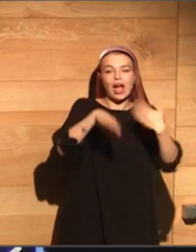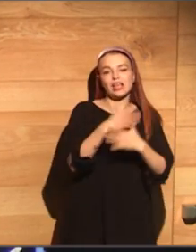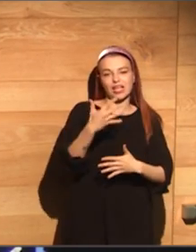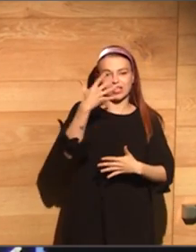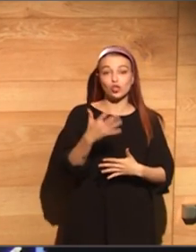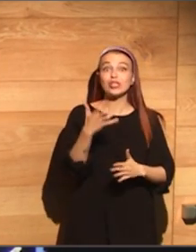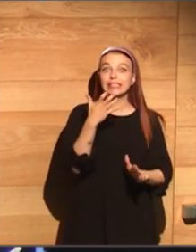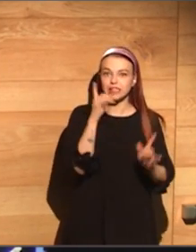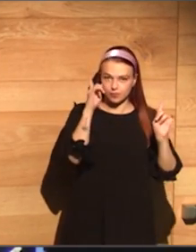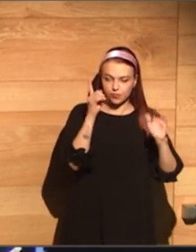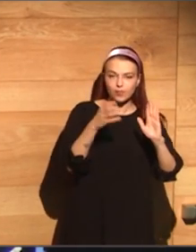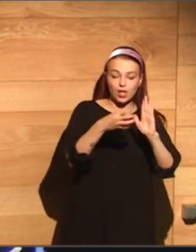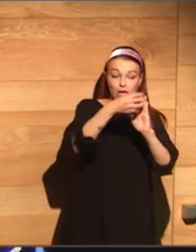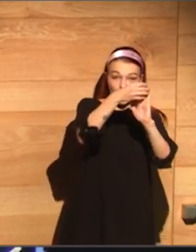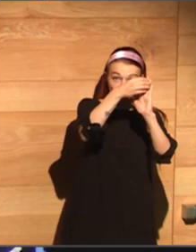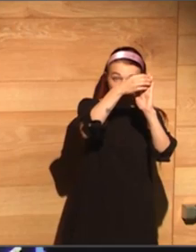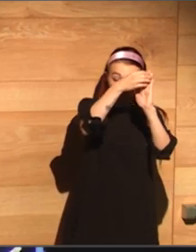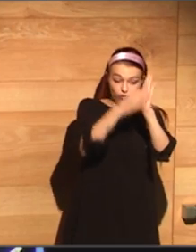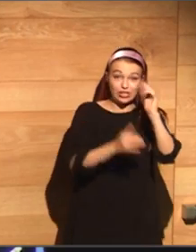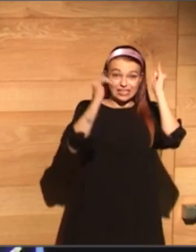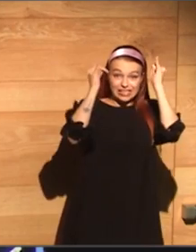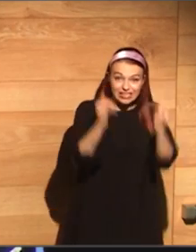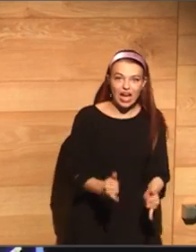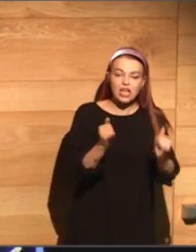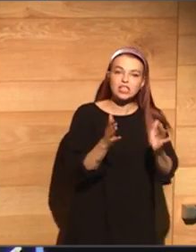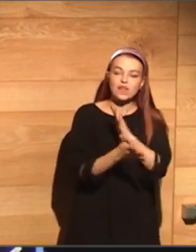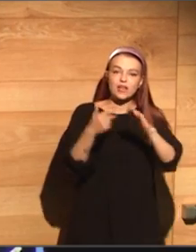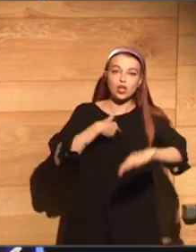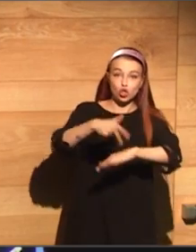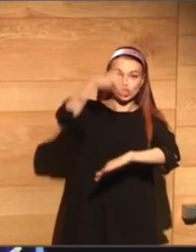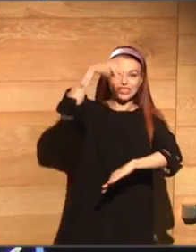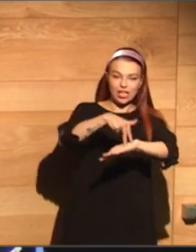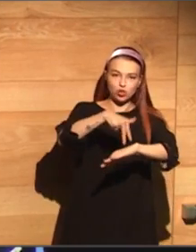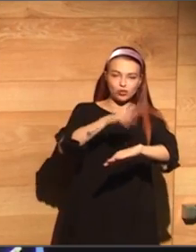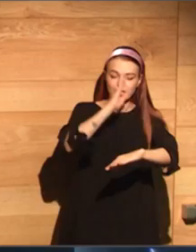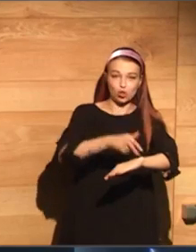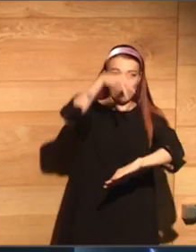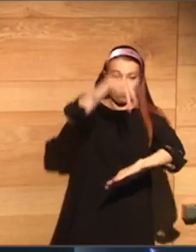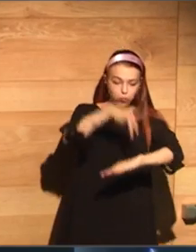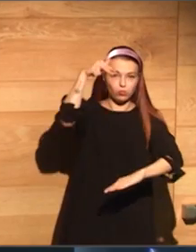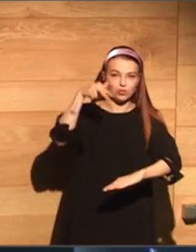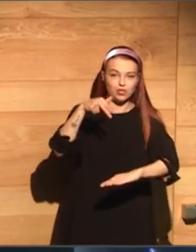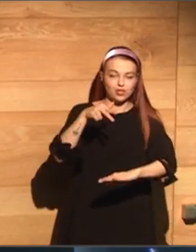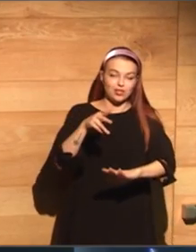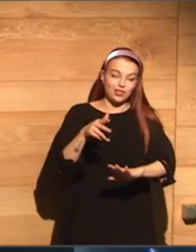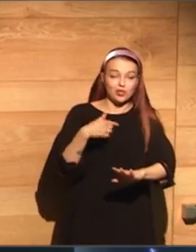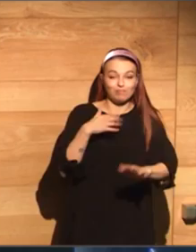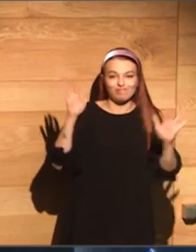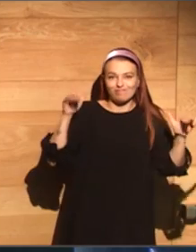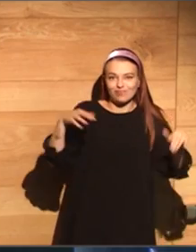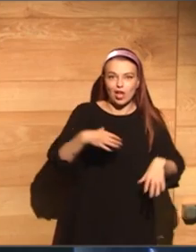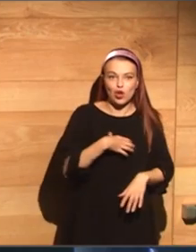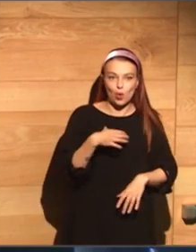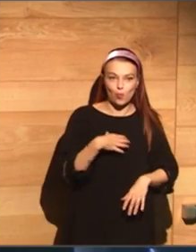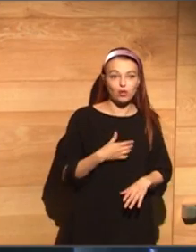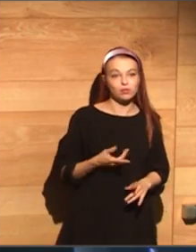justo cuando llegabas saltabas, te pegabas contra el suelo. No había forma de volar. Qué maravilla. Pues es que bueno, vamos a